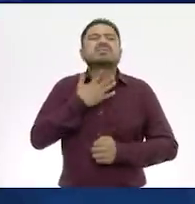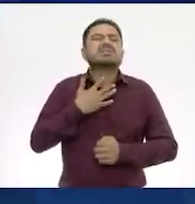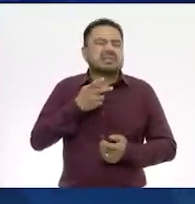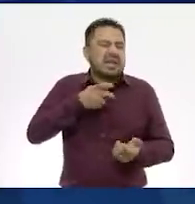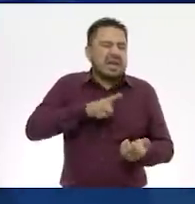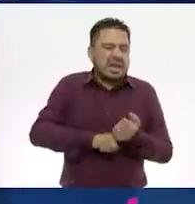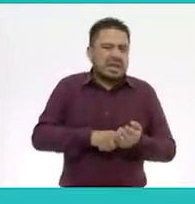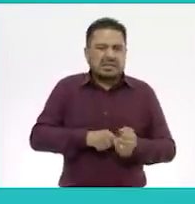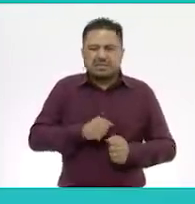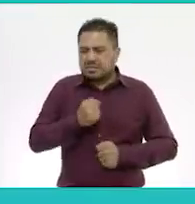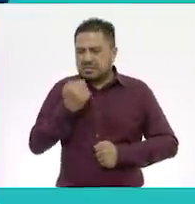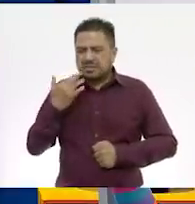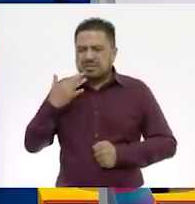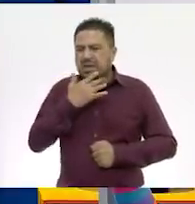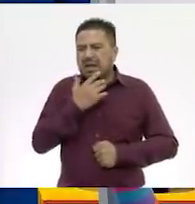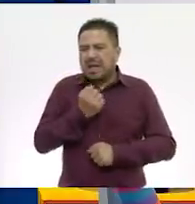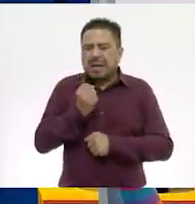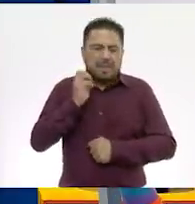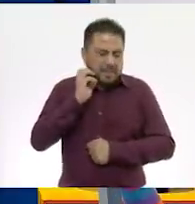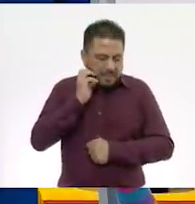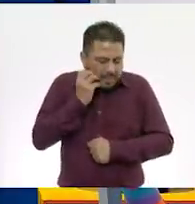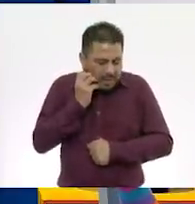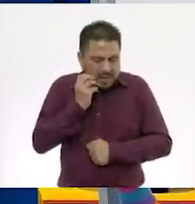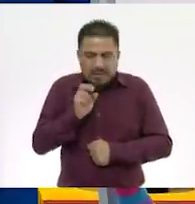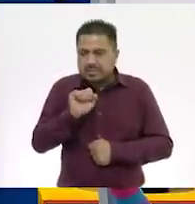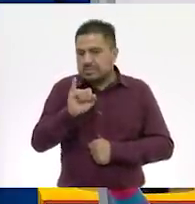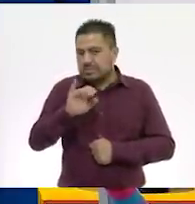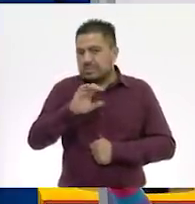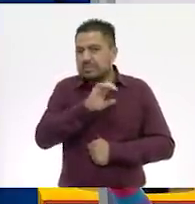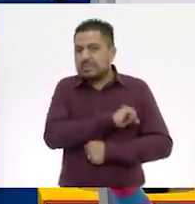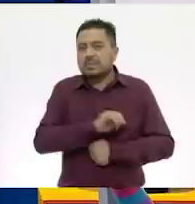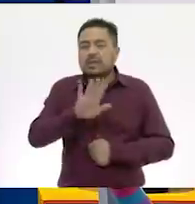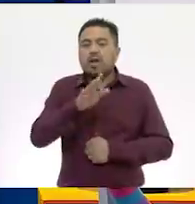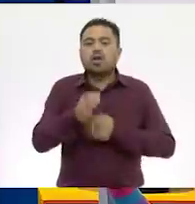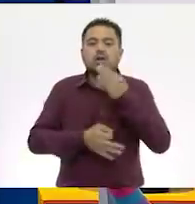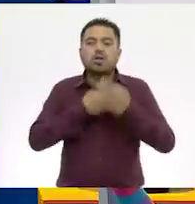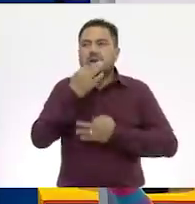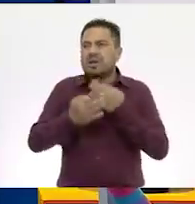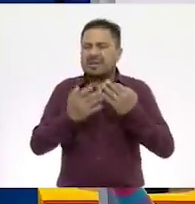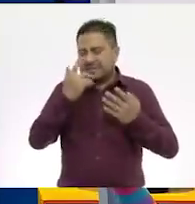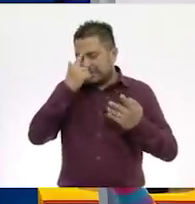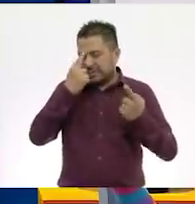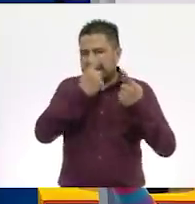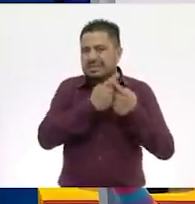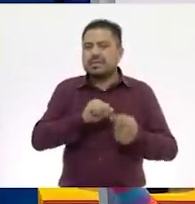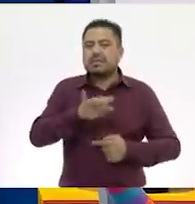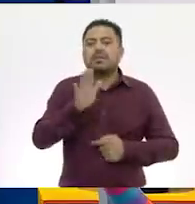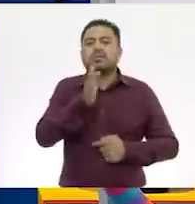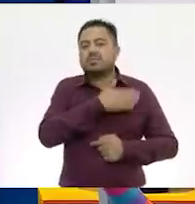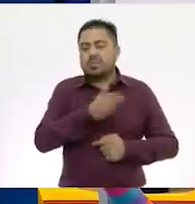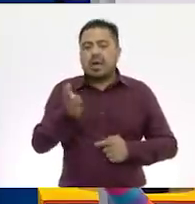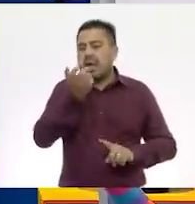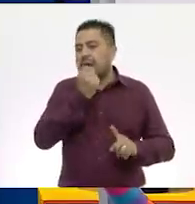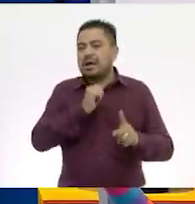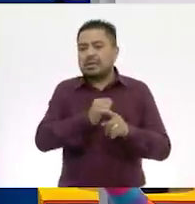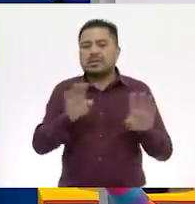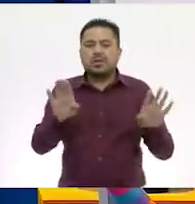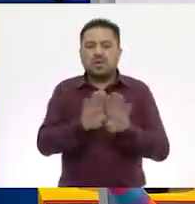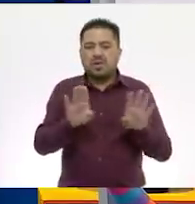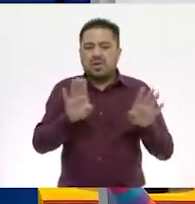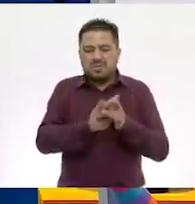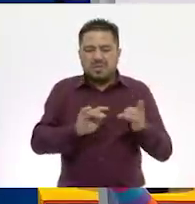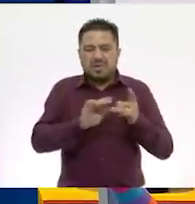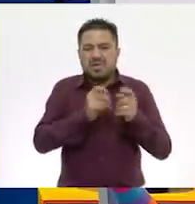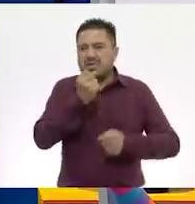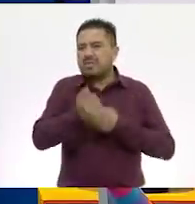deja un sabor amargo. Sí, ¿verdad? Desagradable. Entonces la noticia nos cayó tan mal. Pero bueno, así como en las fábulas